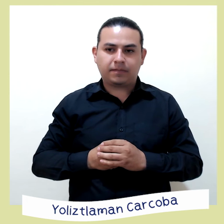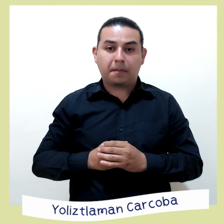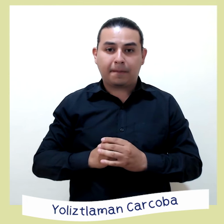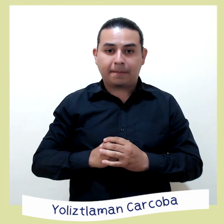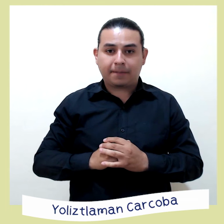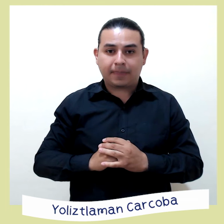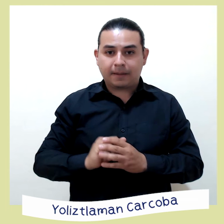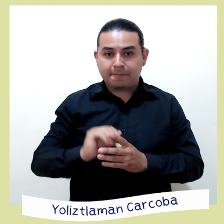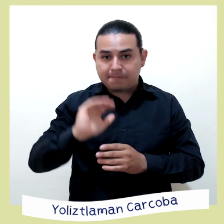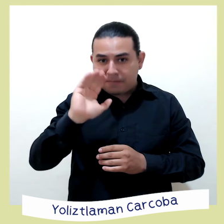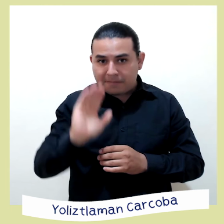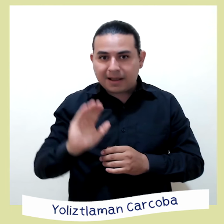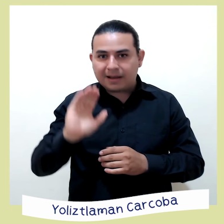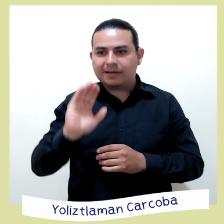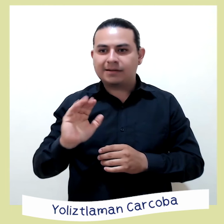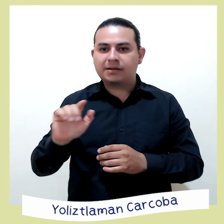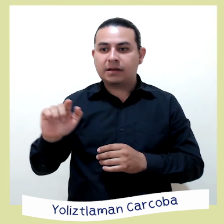también